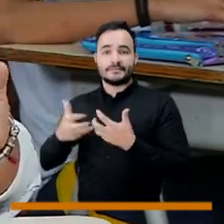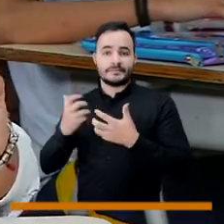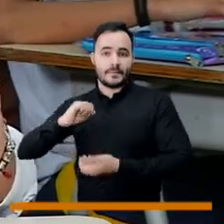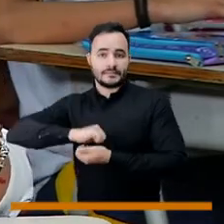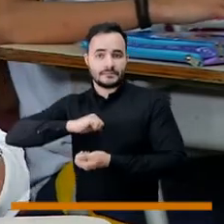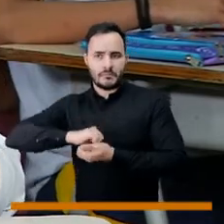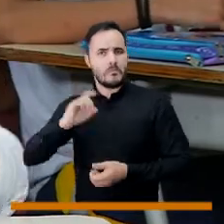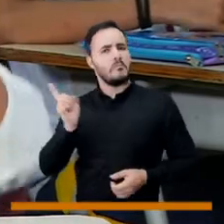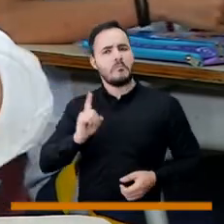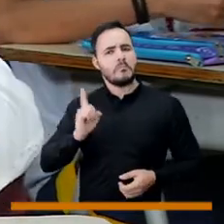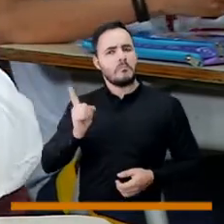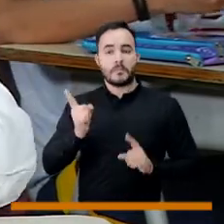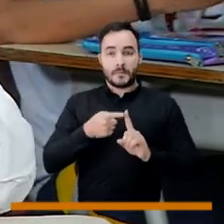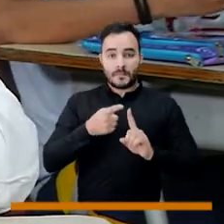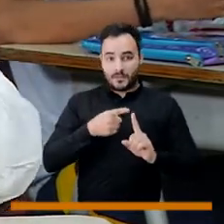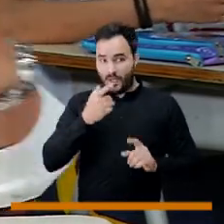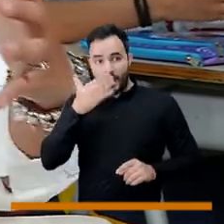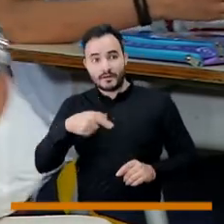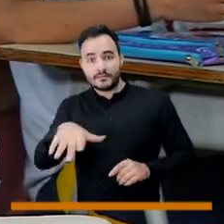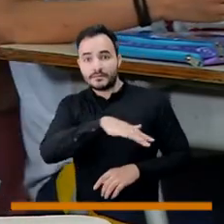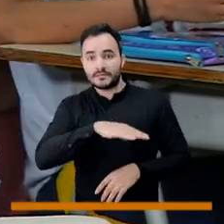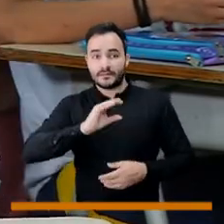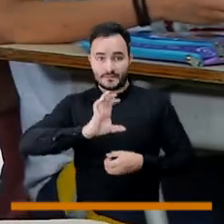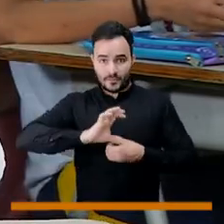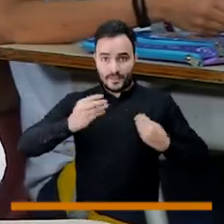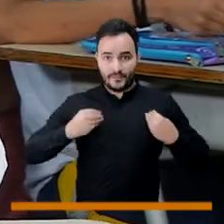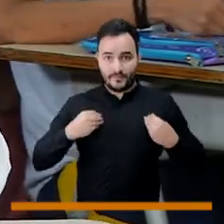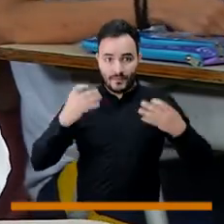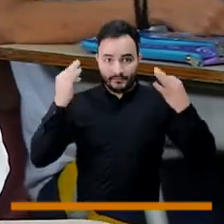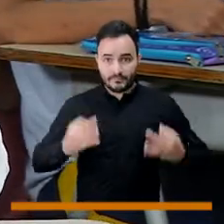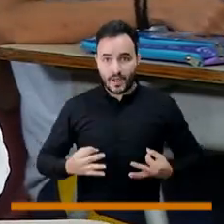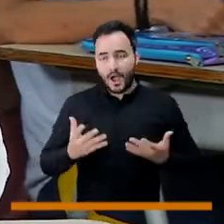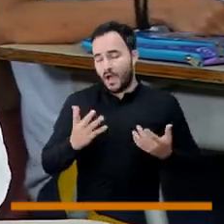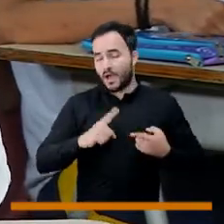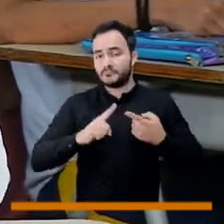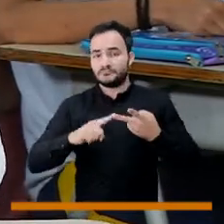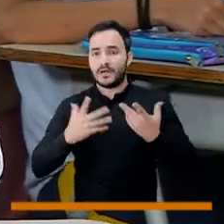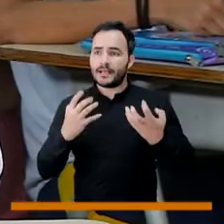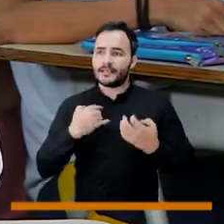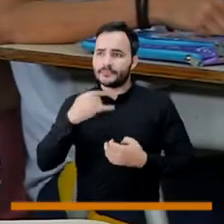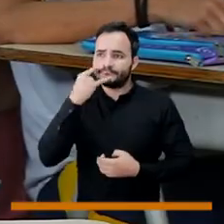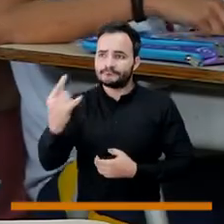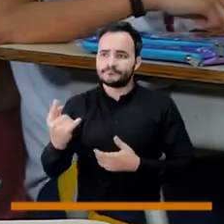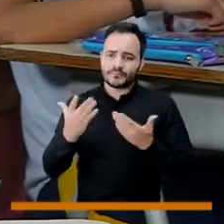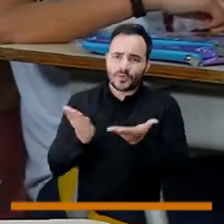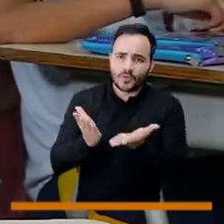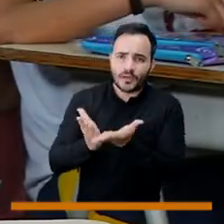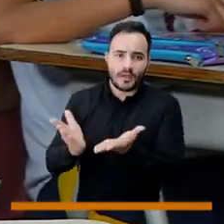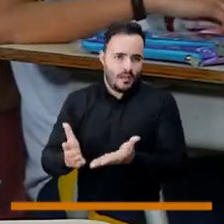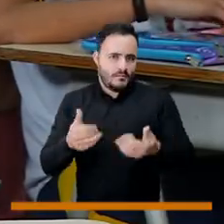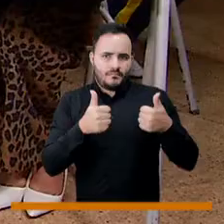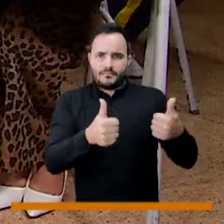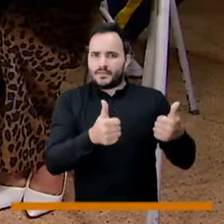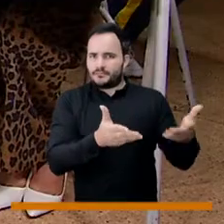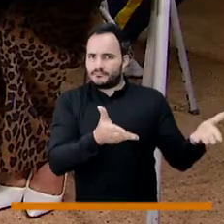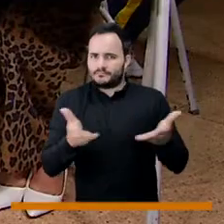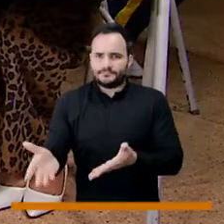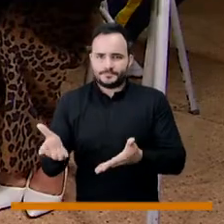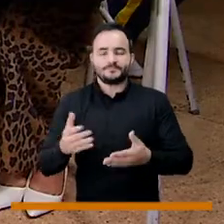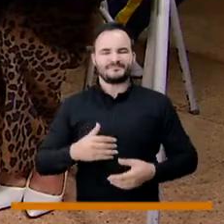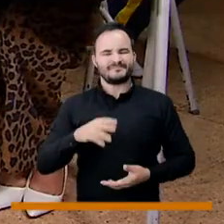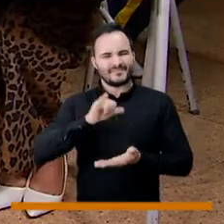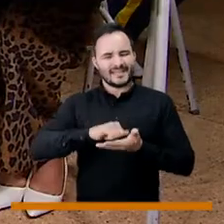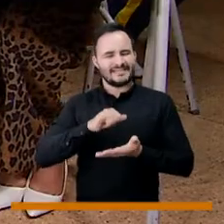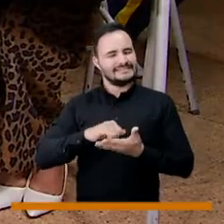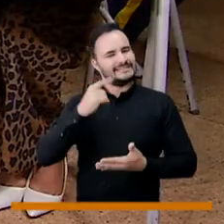prácticamente que sean habitantes del municipio de medellín y por supuesto a todo el componente educativo por eso es